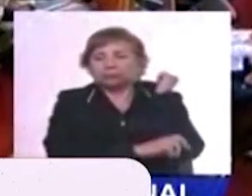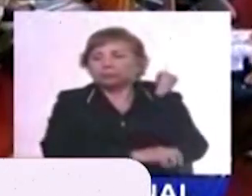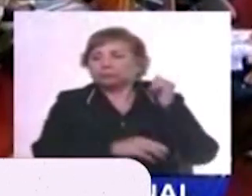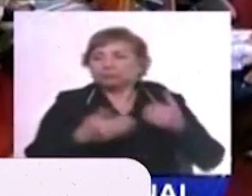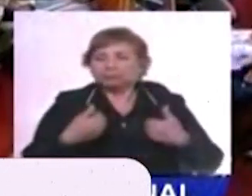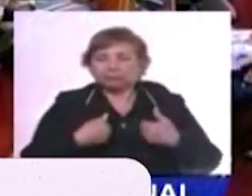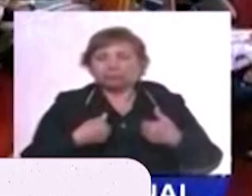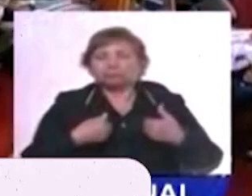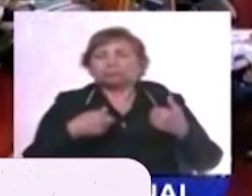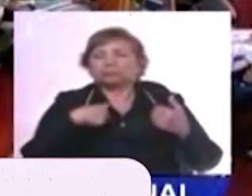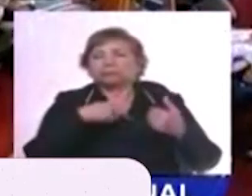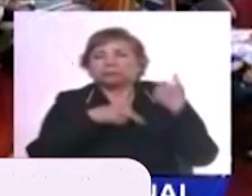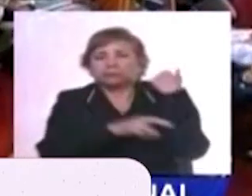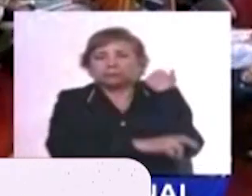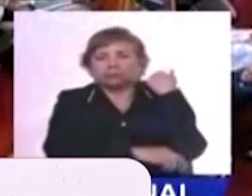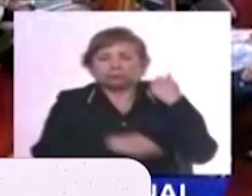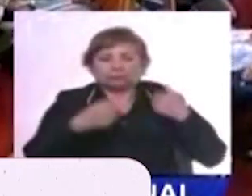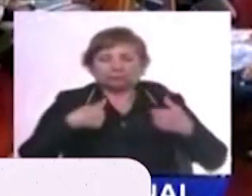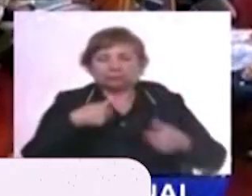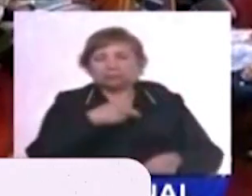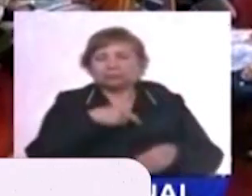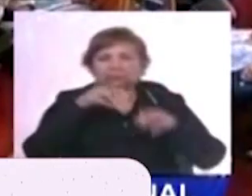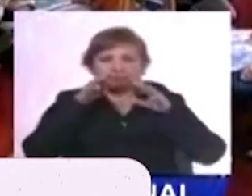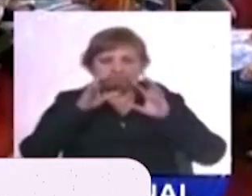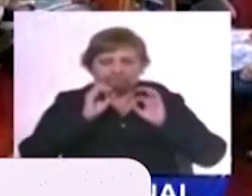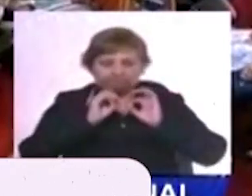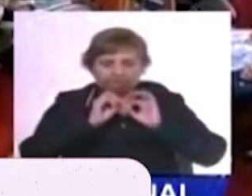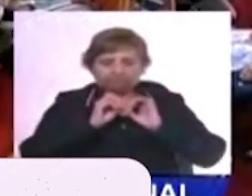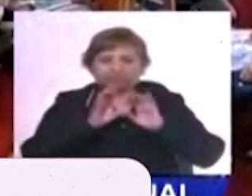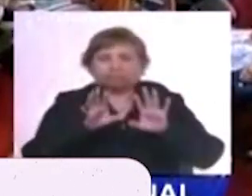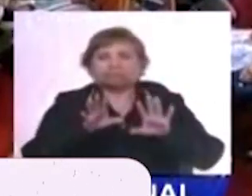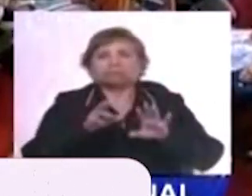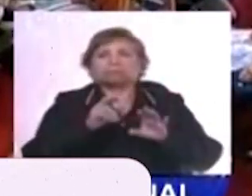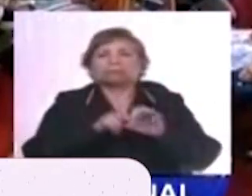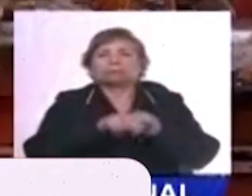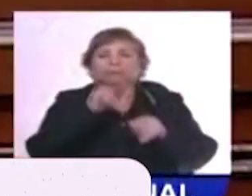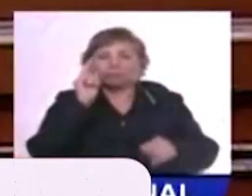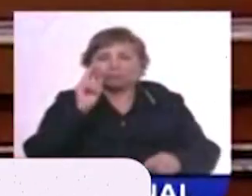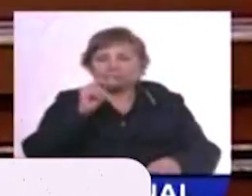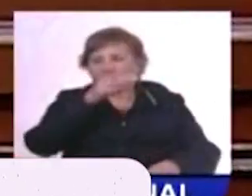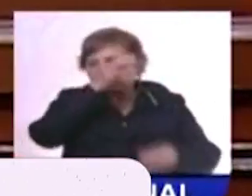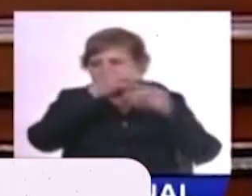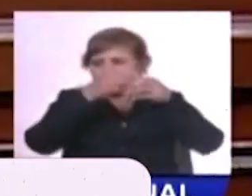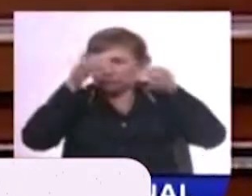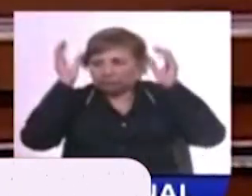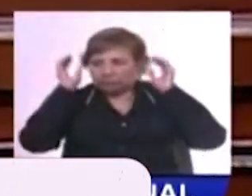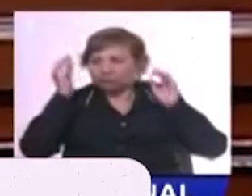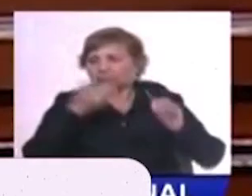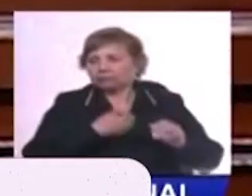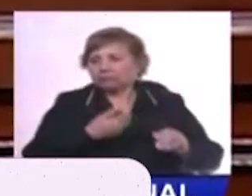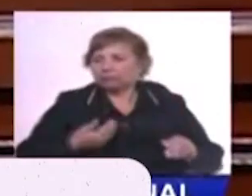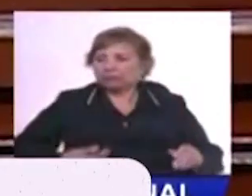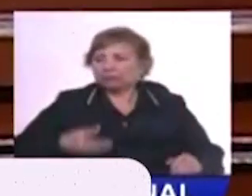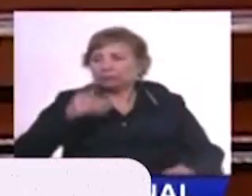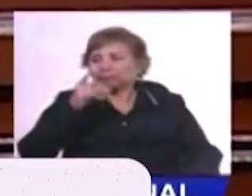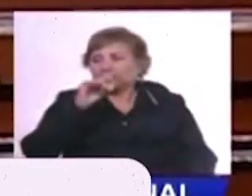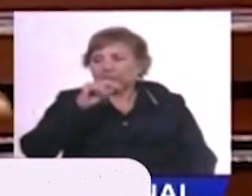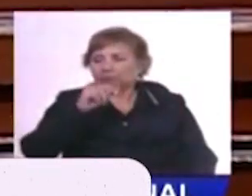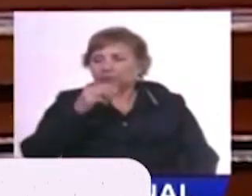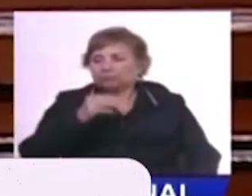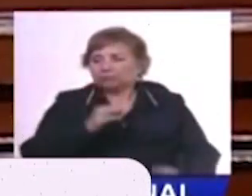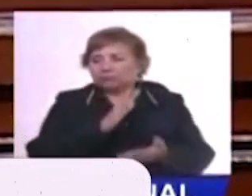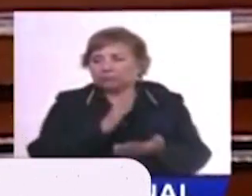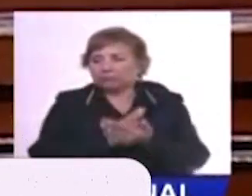al presidente del Congreso, José William Zapata, que se dé prioridad a esta moción de vacancia contra la presidenta